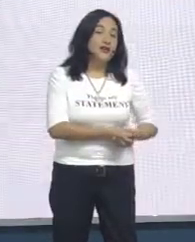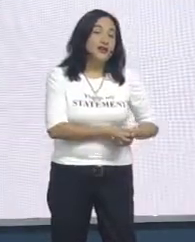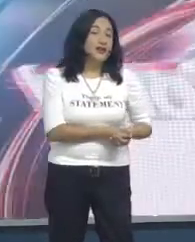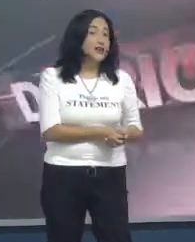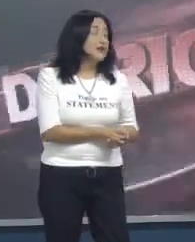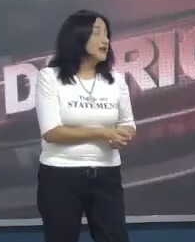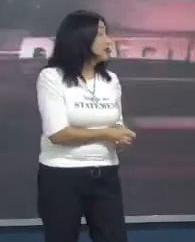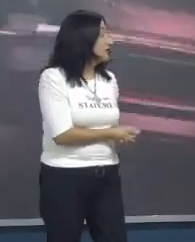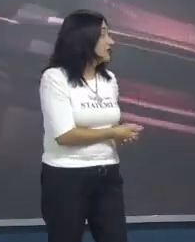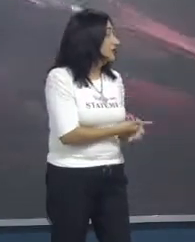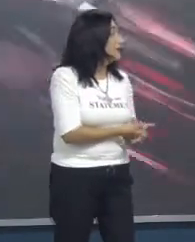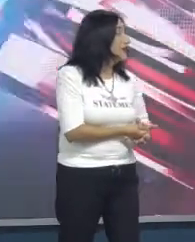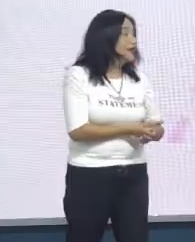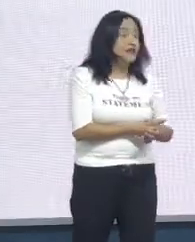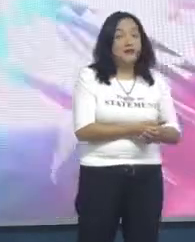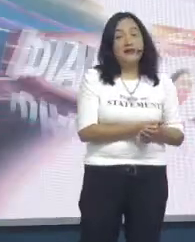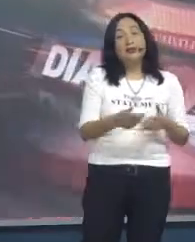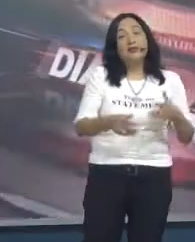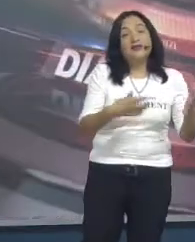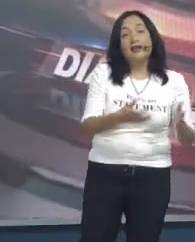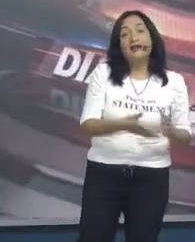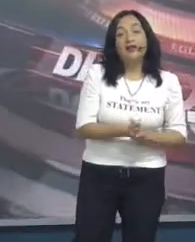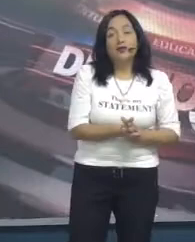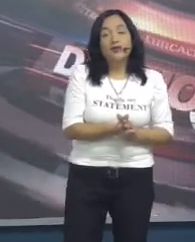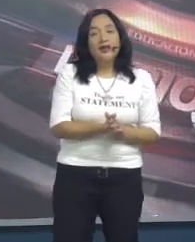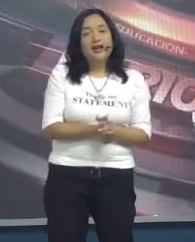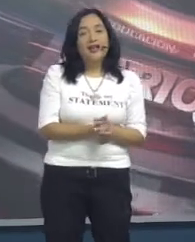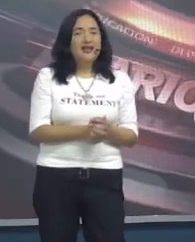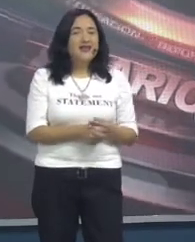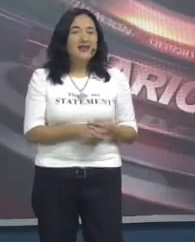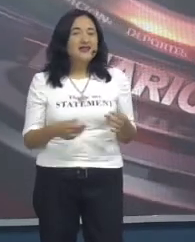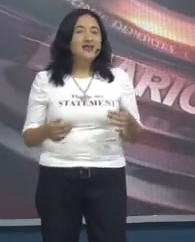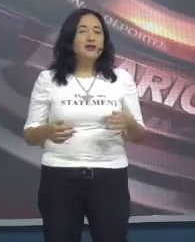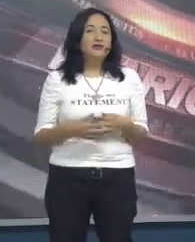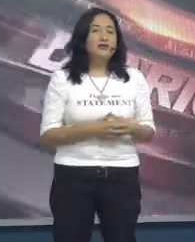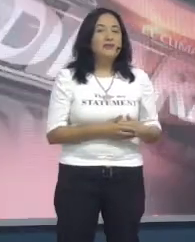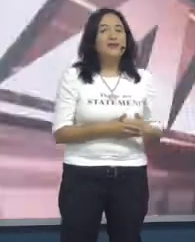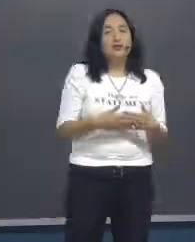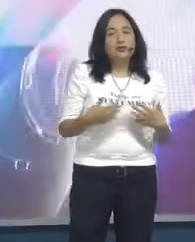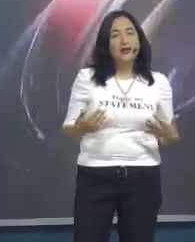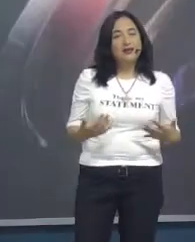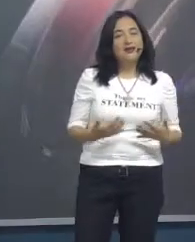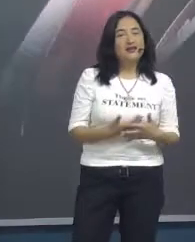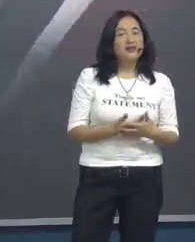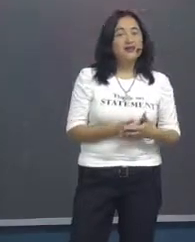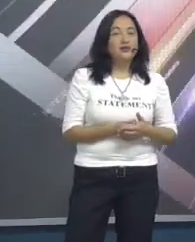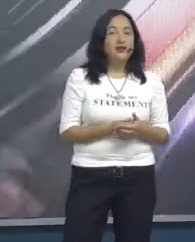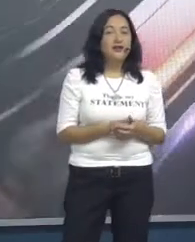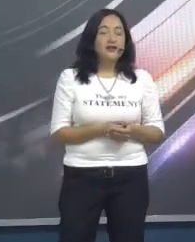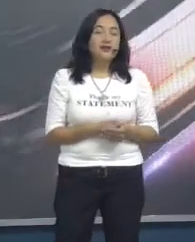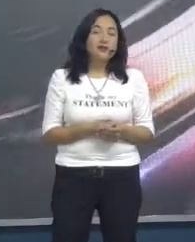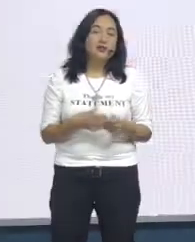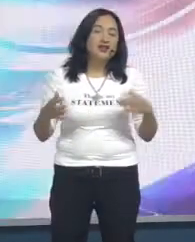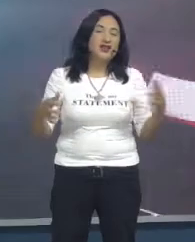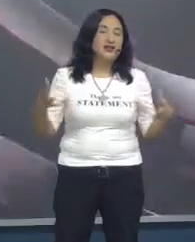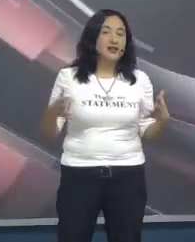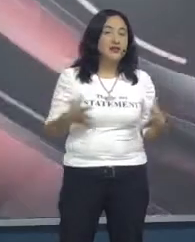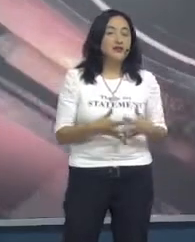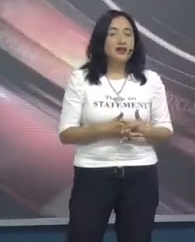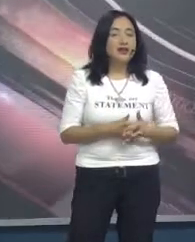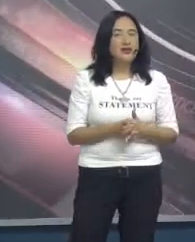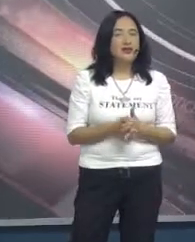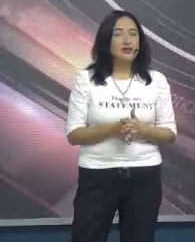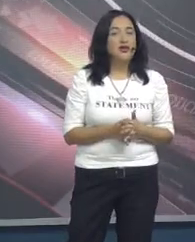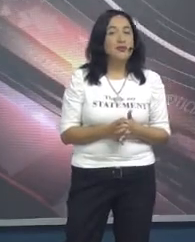allí ahí a las oficinas del IPB a actualizar datos. ¿Hay manera de hacerlo en forma virtual en estas circunstancias o por ser